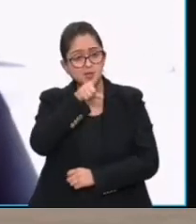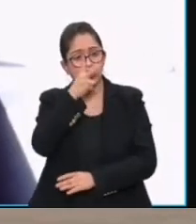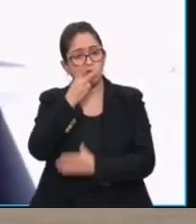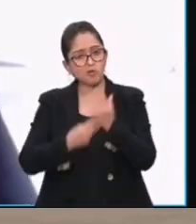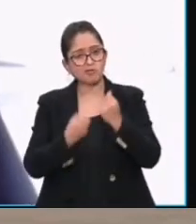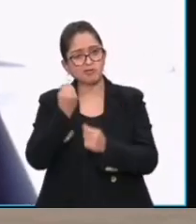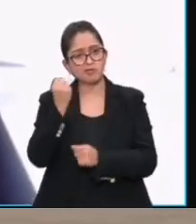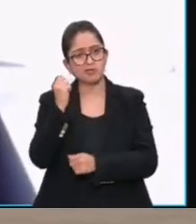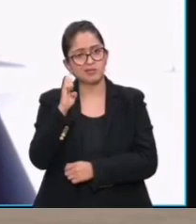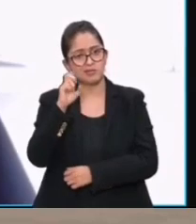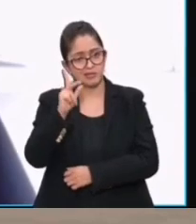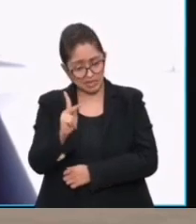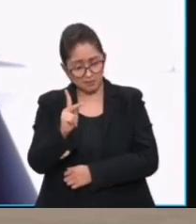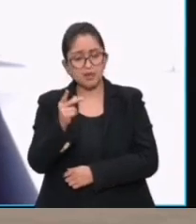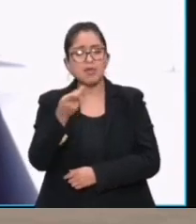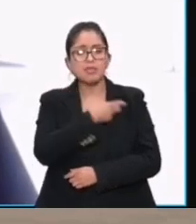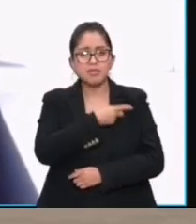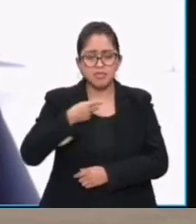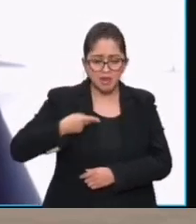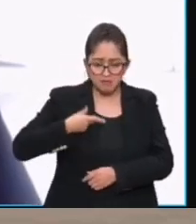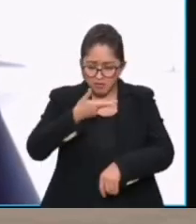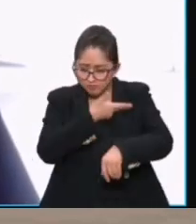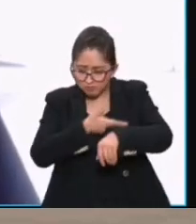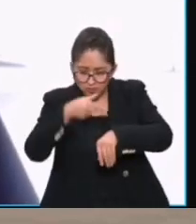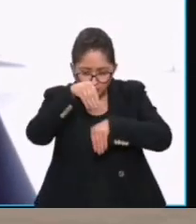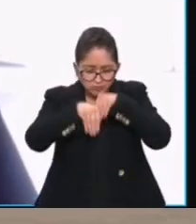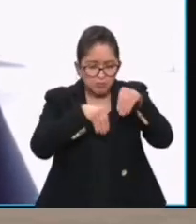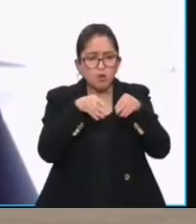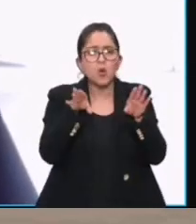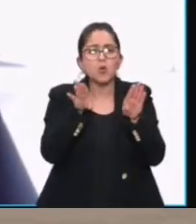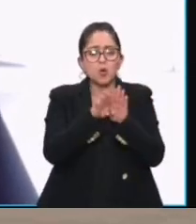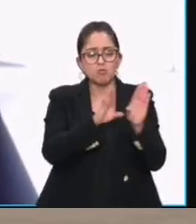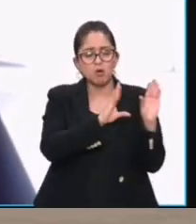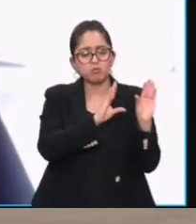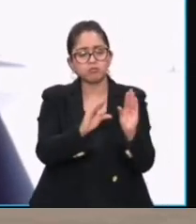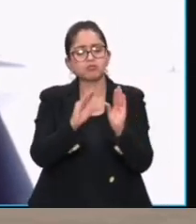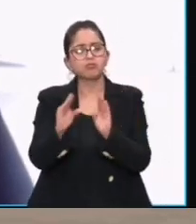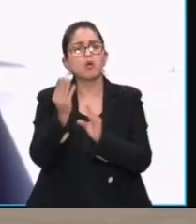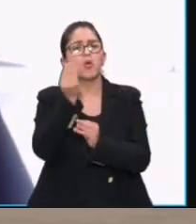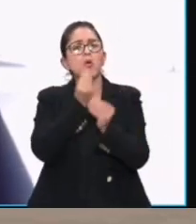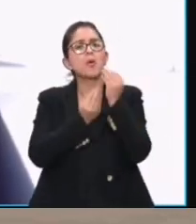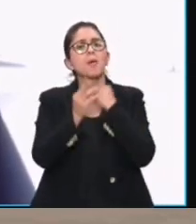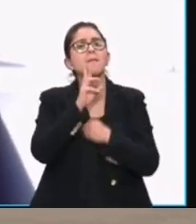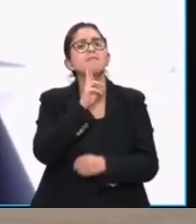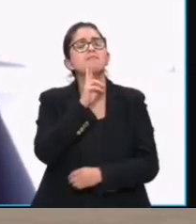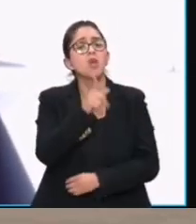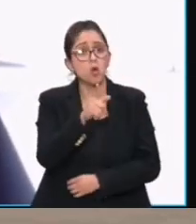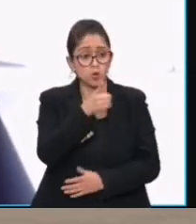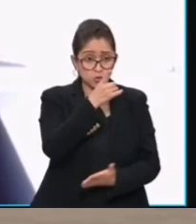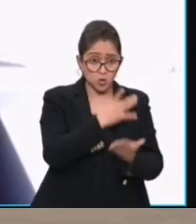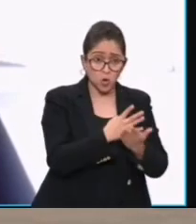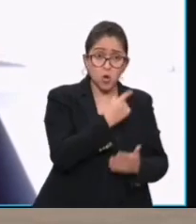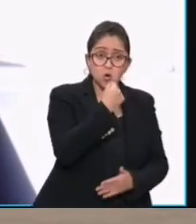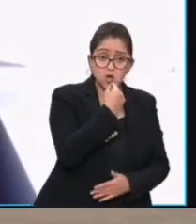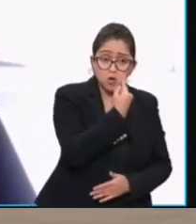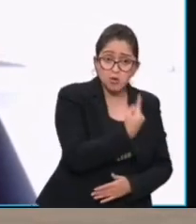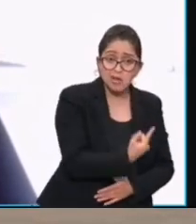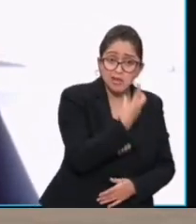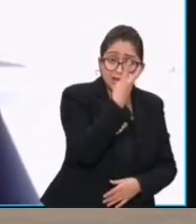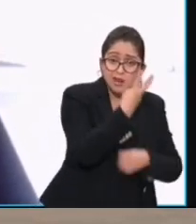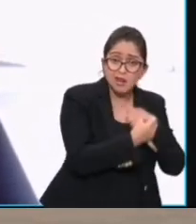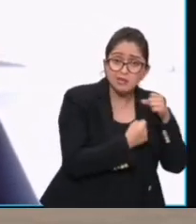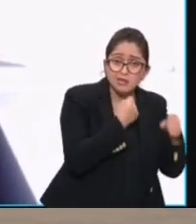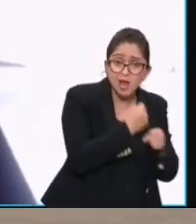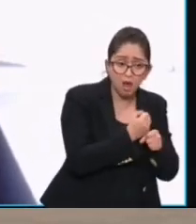y los diferentes programas de educación nutritiva, no únicamente entre los menores de 3 años, como se establece